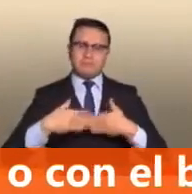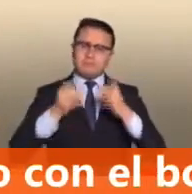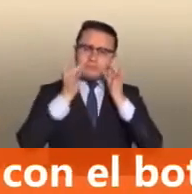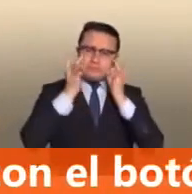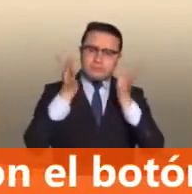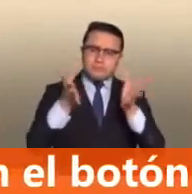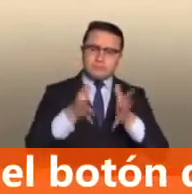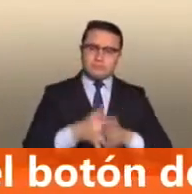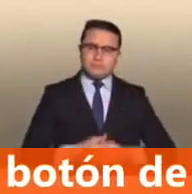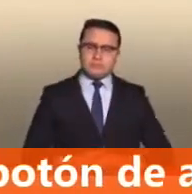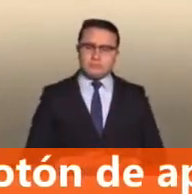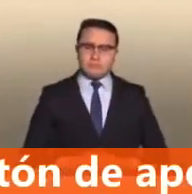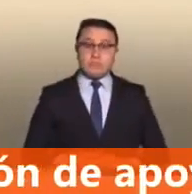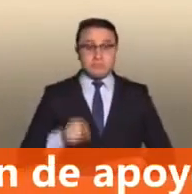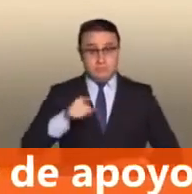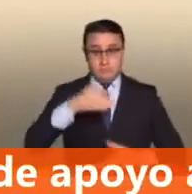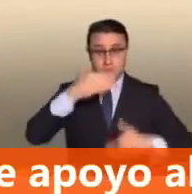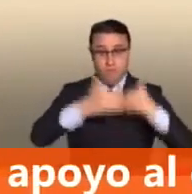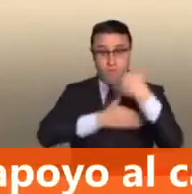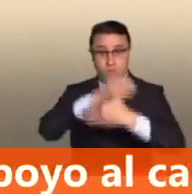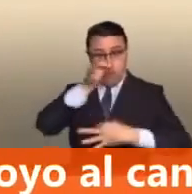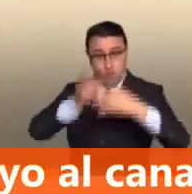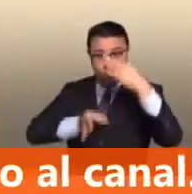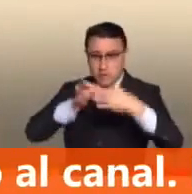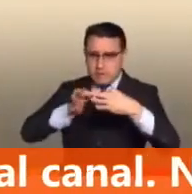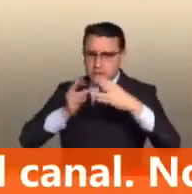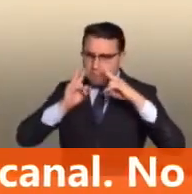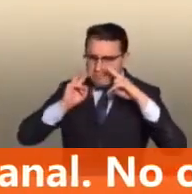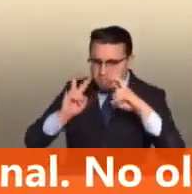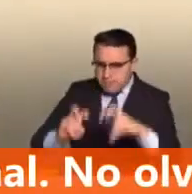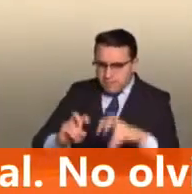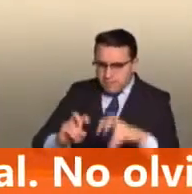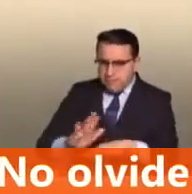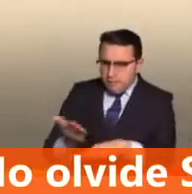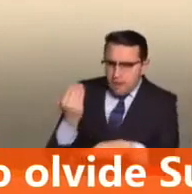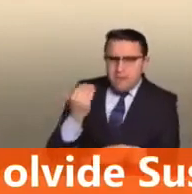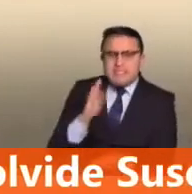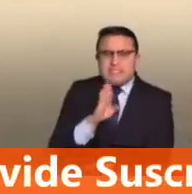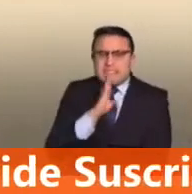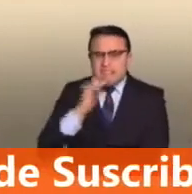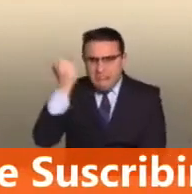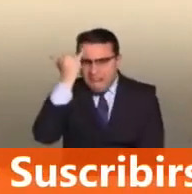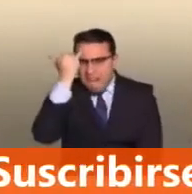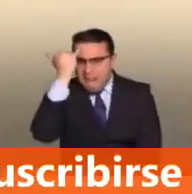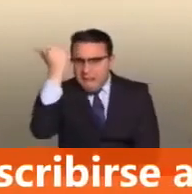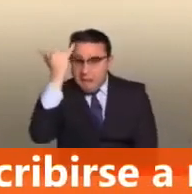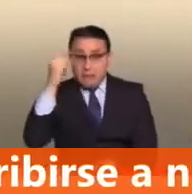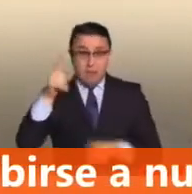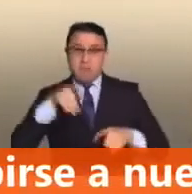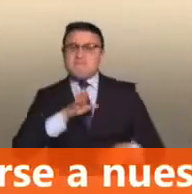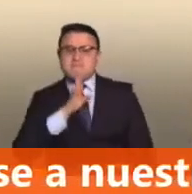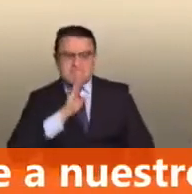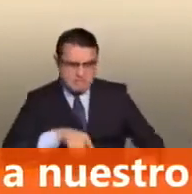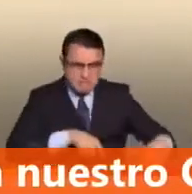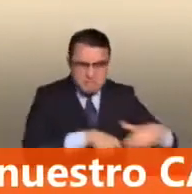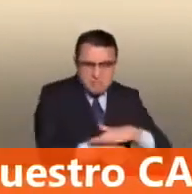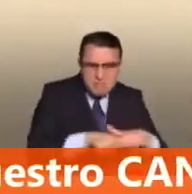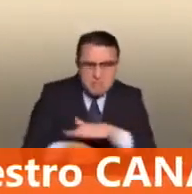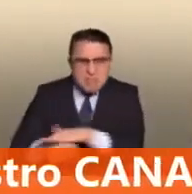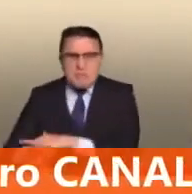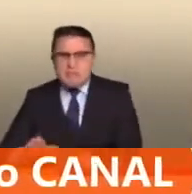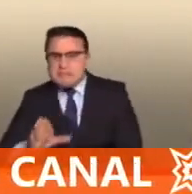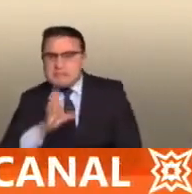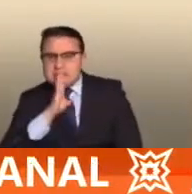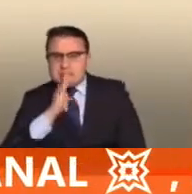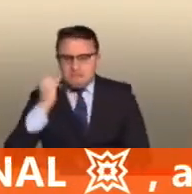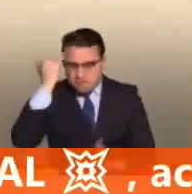hasta las causas y los autores, no solo físicos y directos, sino también